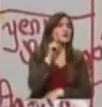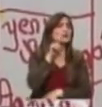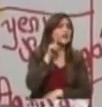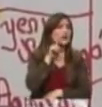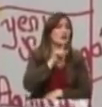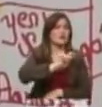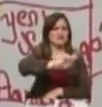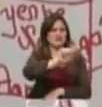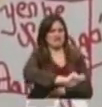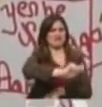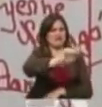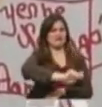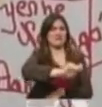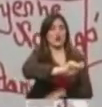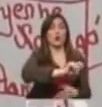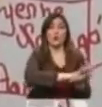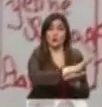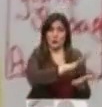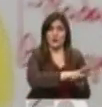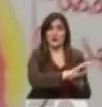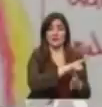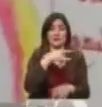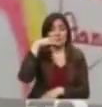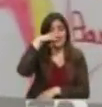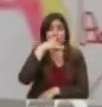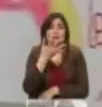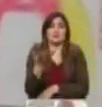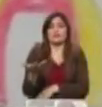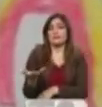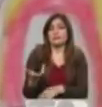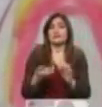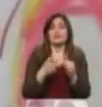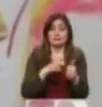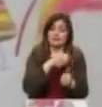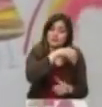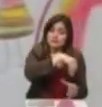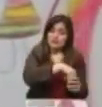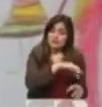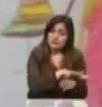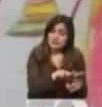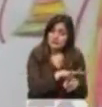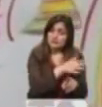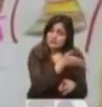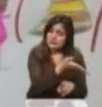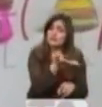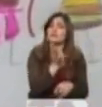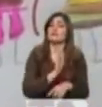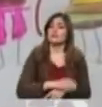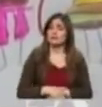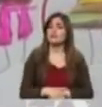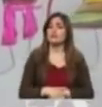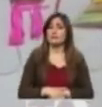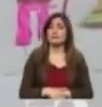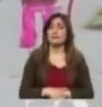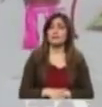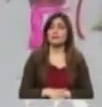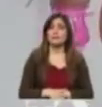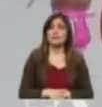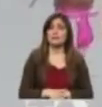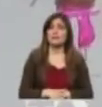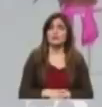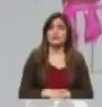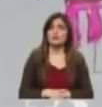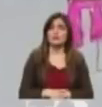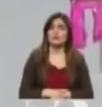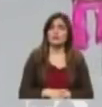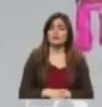con negro, es su escuela. Y recuerdo que es un niño que, bueno, tenía algunas manifestaciones de situaciones de vulneración dentro de su entorno escolar.